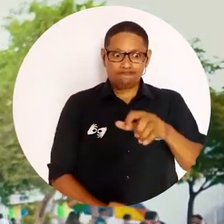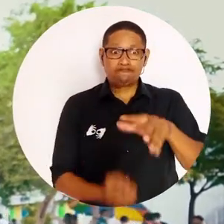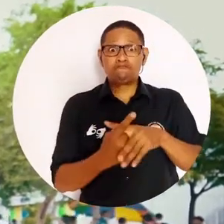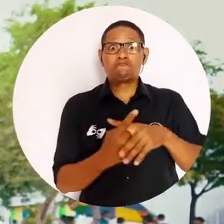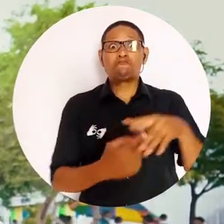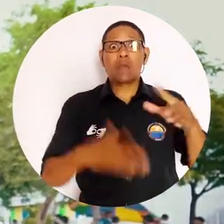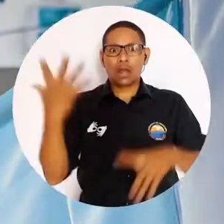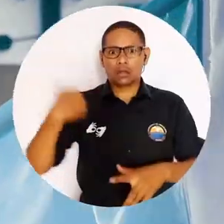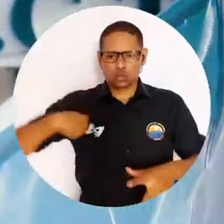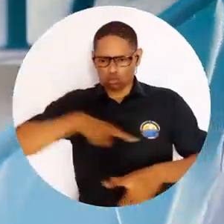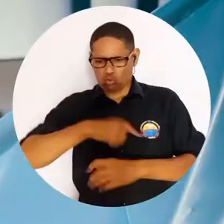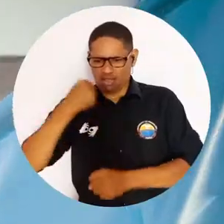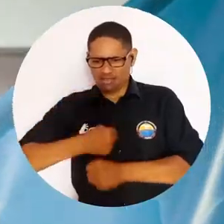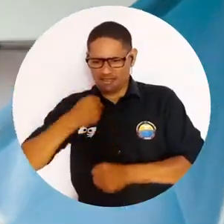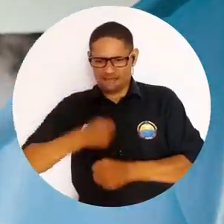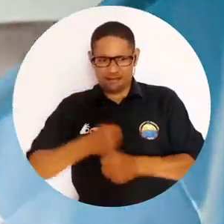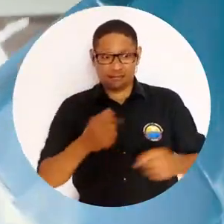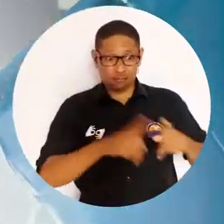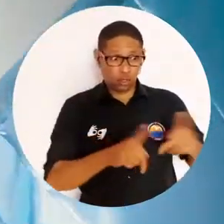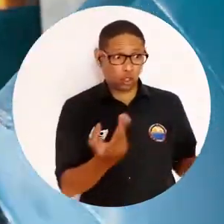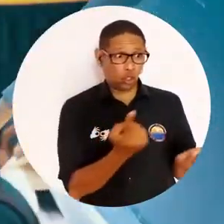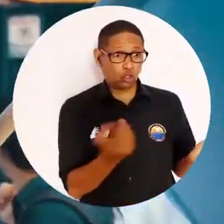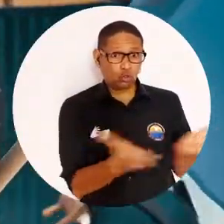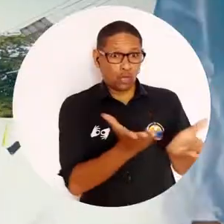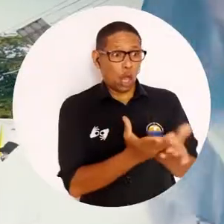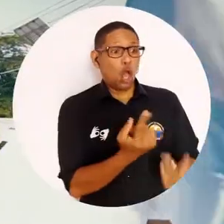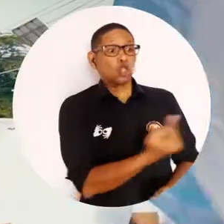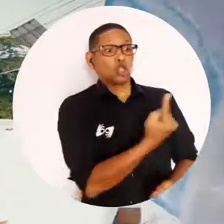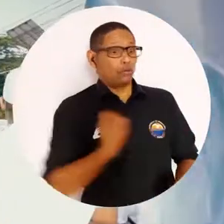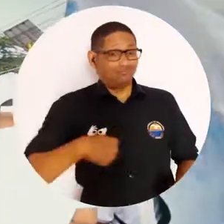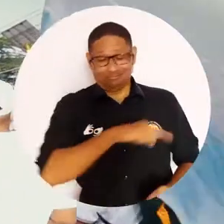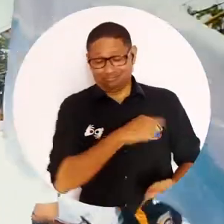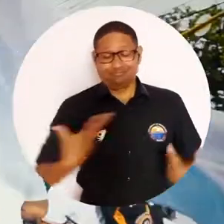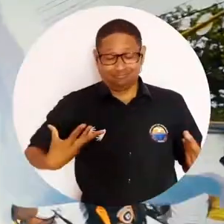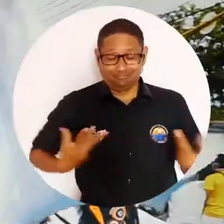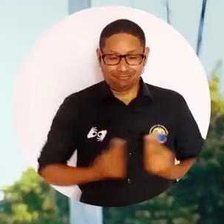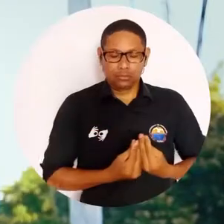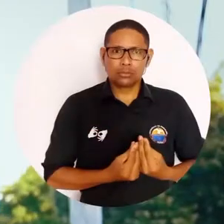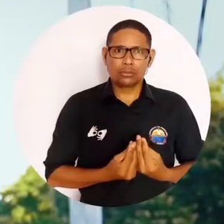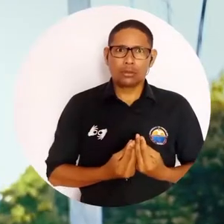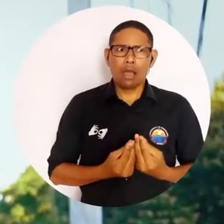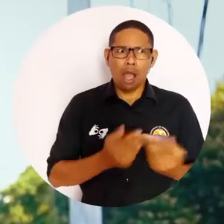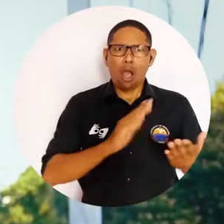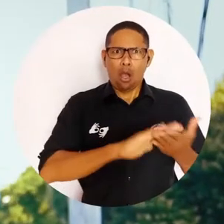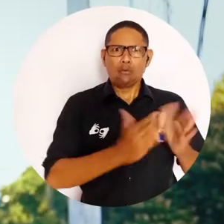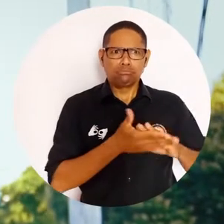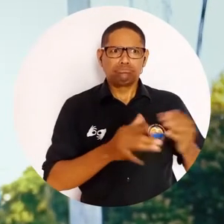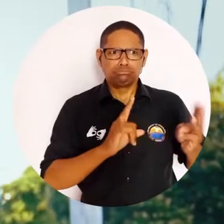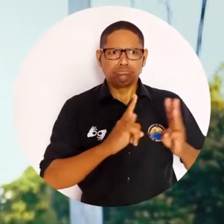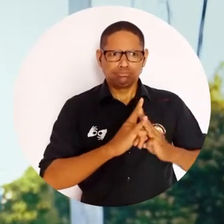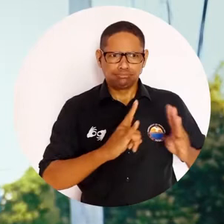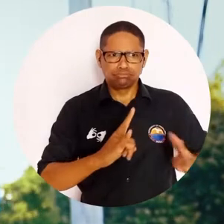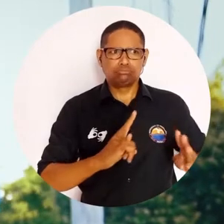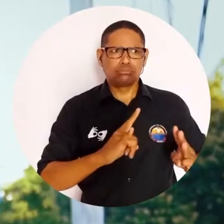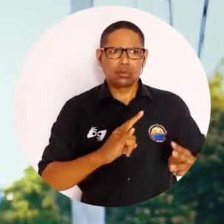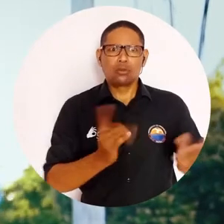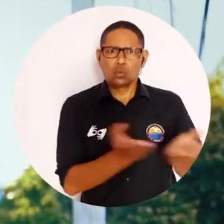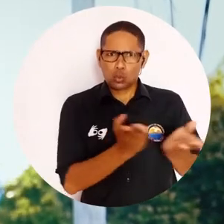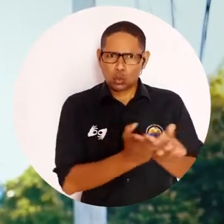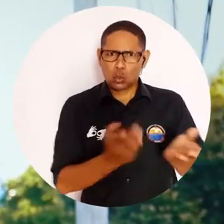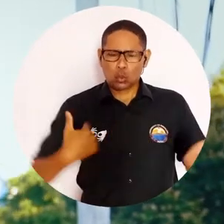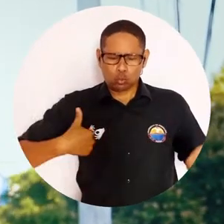momento histórico para el país en el que los trabajadores estamos diciendo a los estudiantes que no están solos. Hemos hecho el acompañamiento a la comunidad estudiantil en el